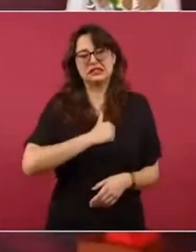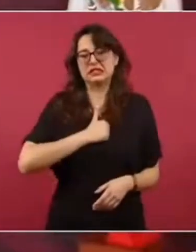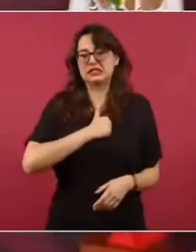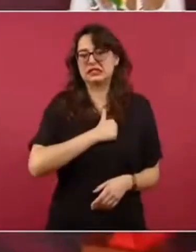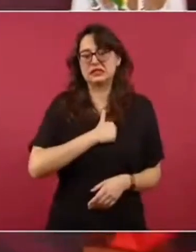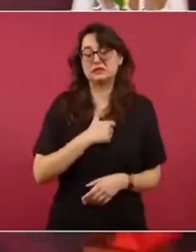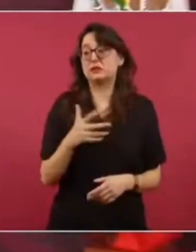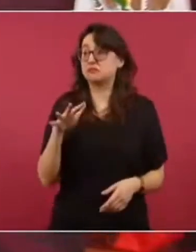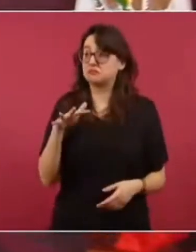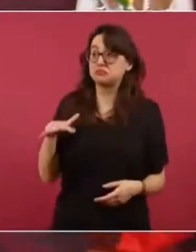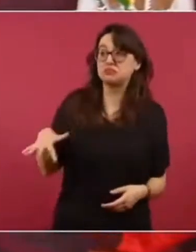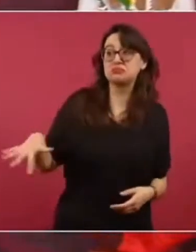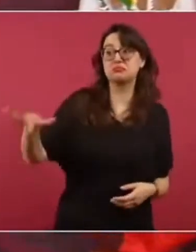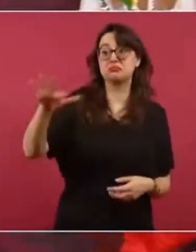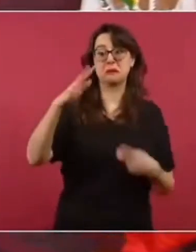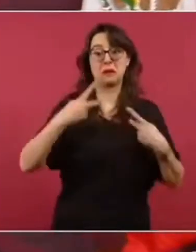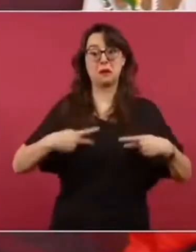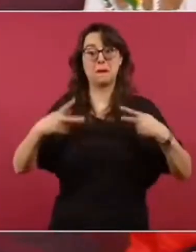al pueblo.